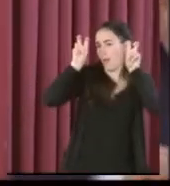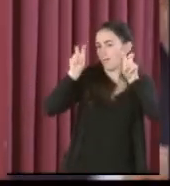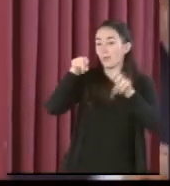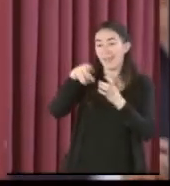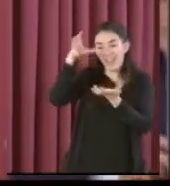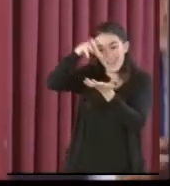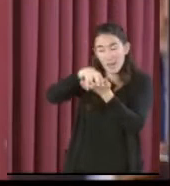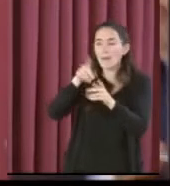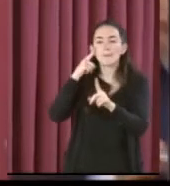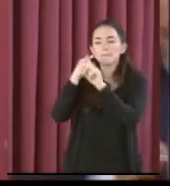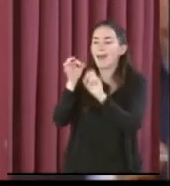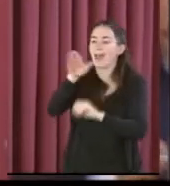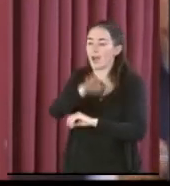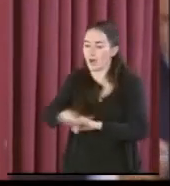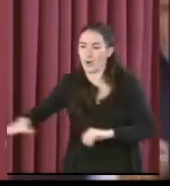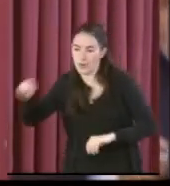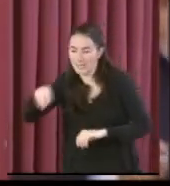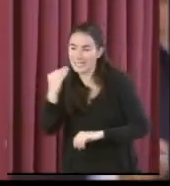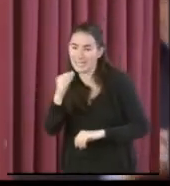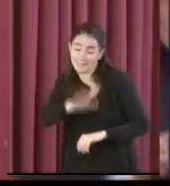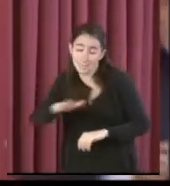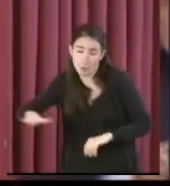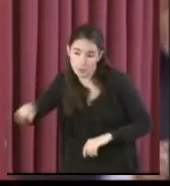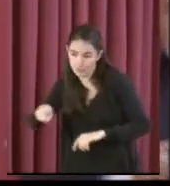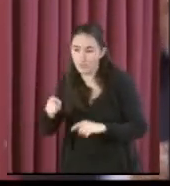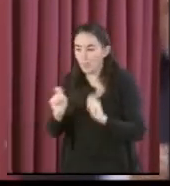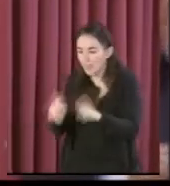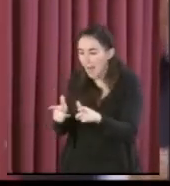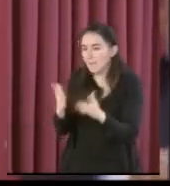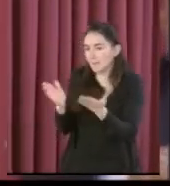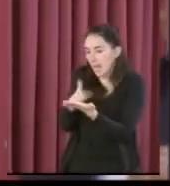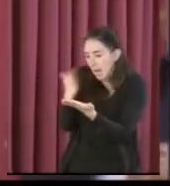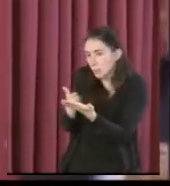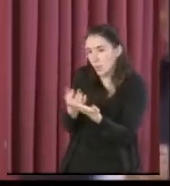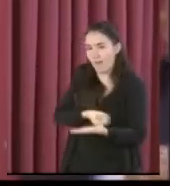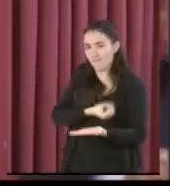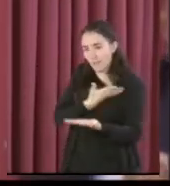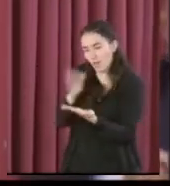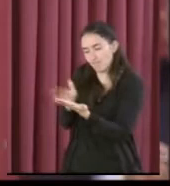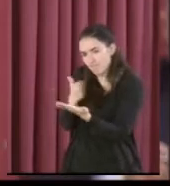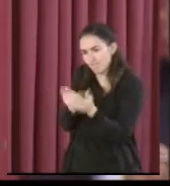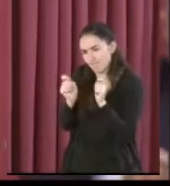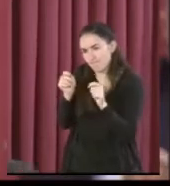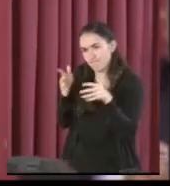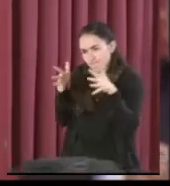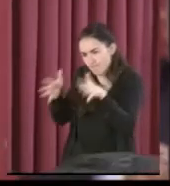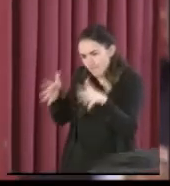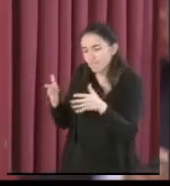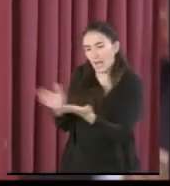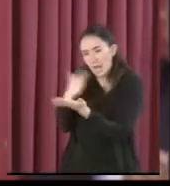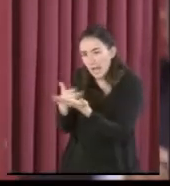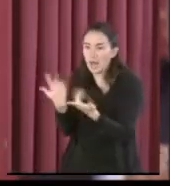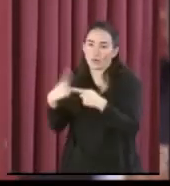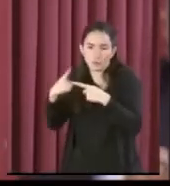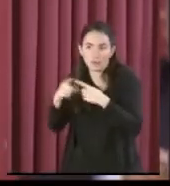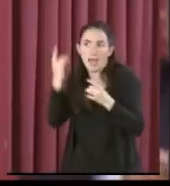más jóvenes por la creatividad y el talento a través de la lectura. Las obras, como saben, ya han comenzado y la Casa del